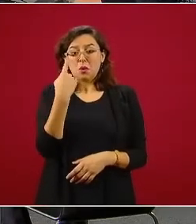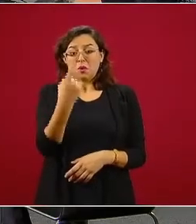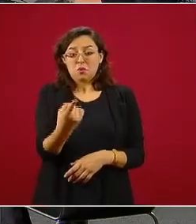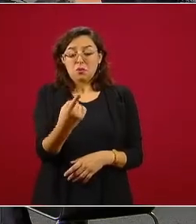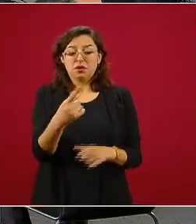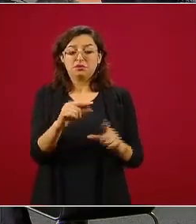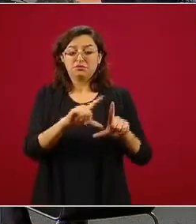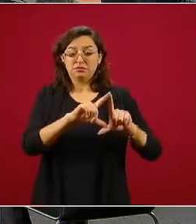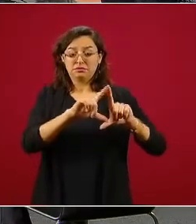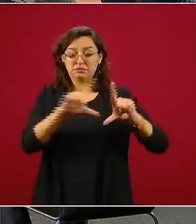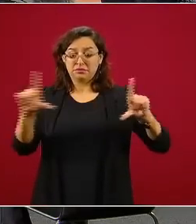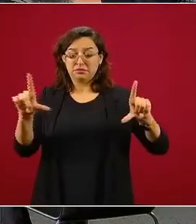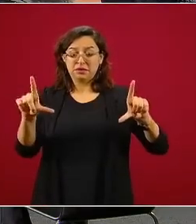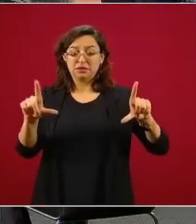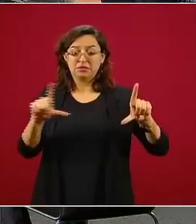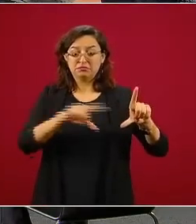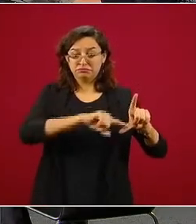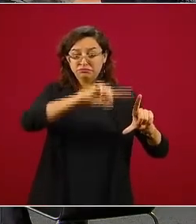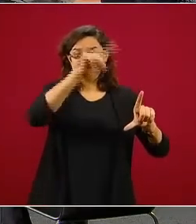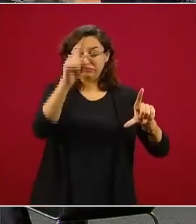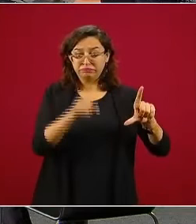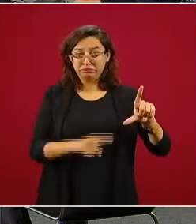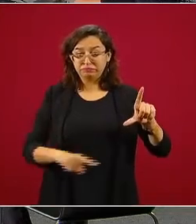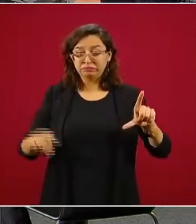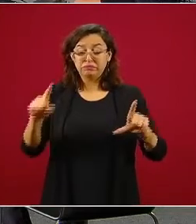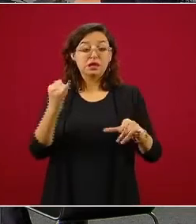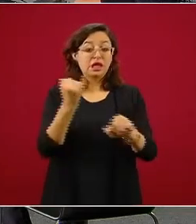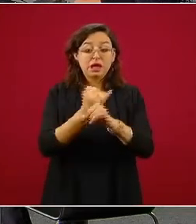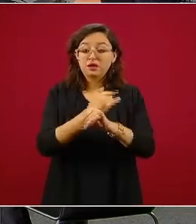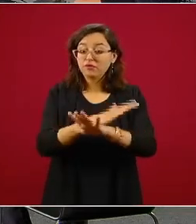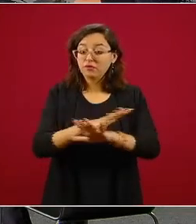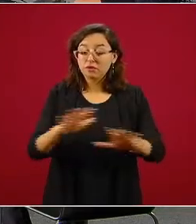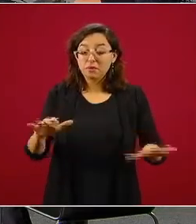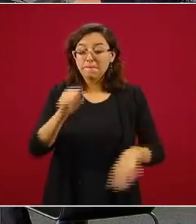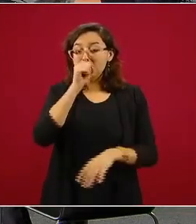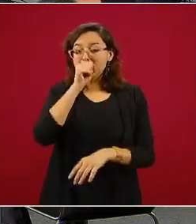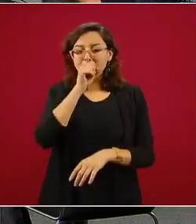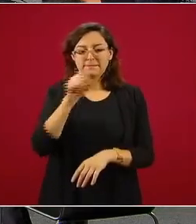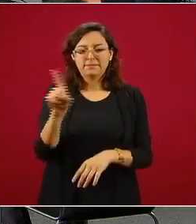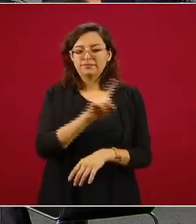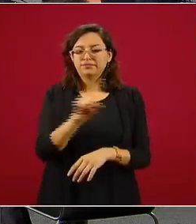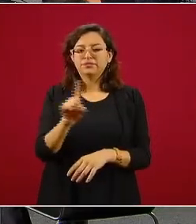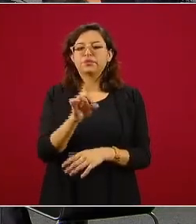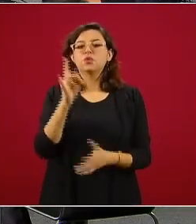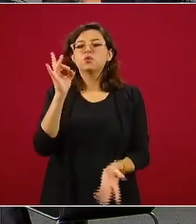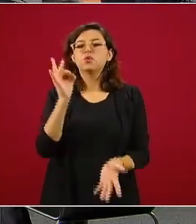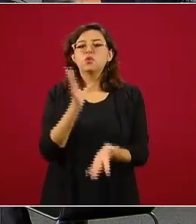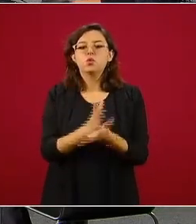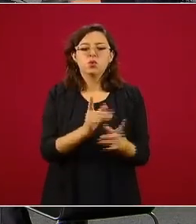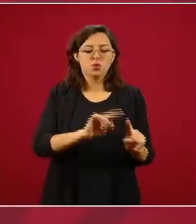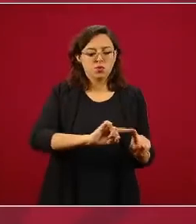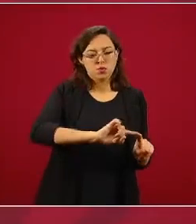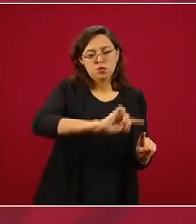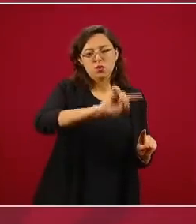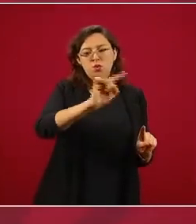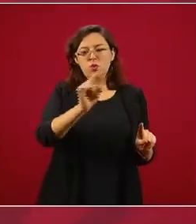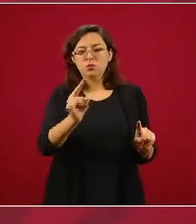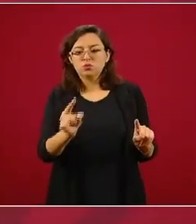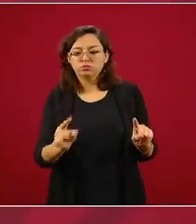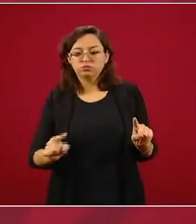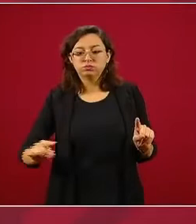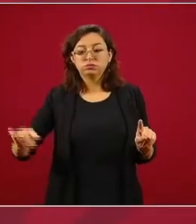un diagrama, no son datos, son un diagrama de una curva epidémica que